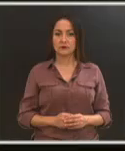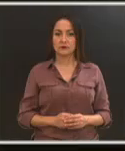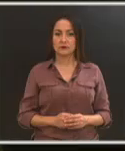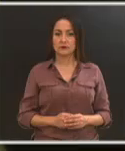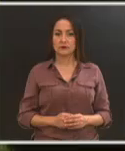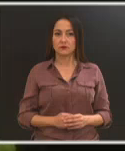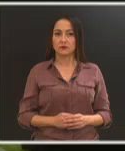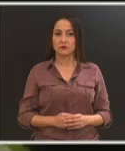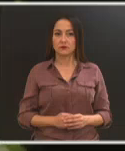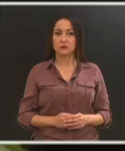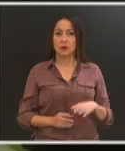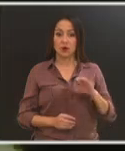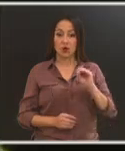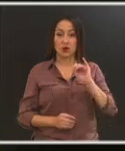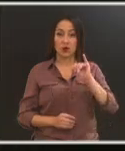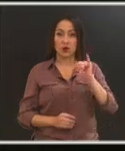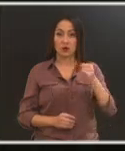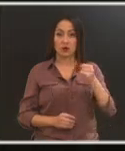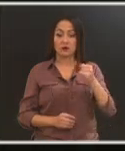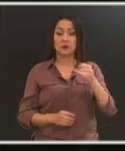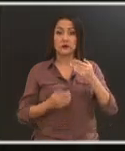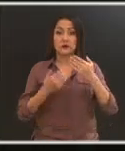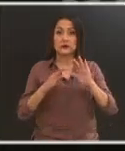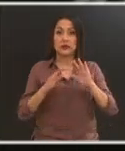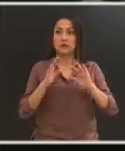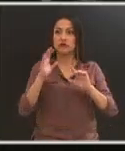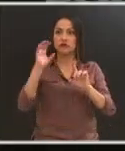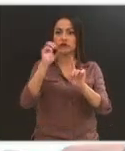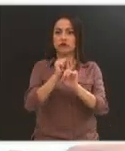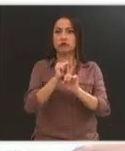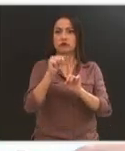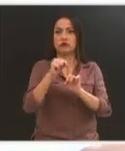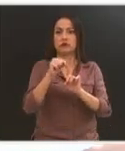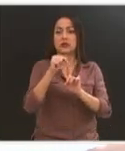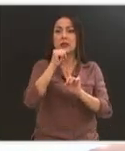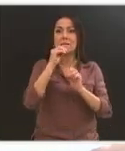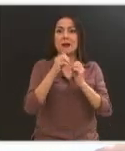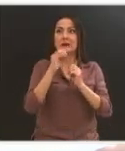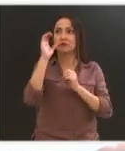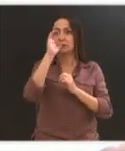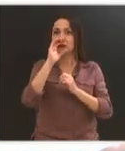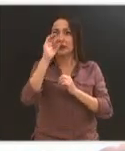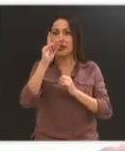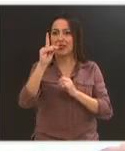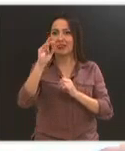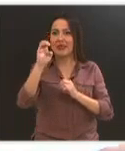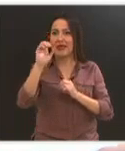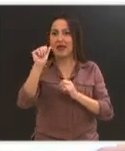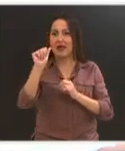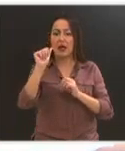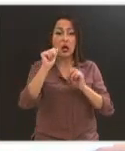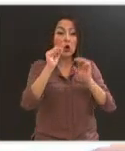De esta manera, el organismo de investigación judicial capturó al top 50 de los más buscados por la DEA y